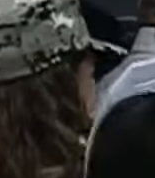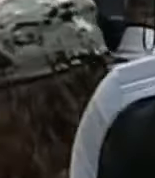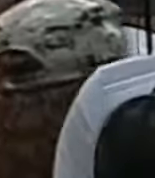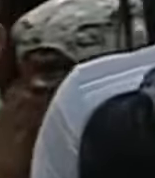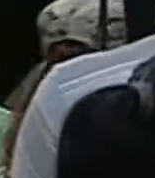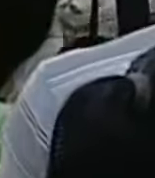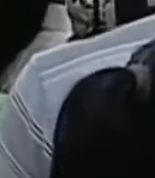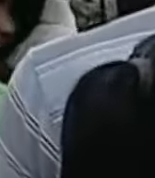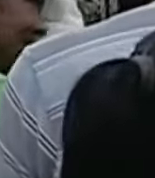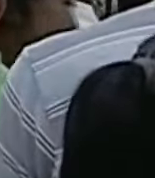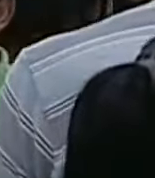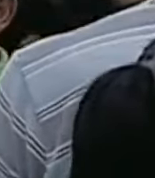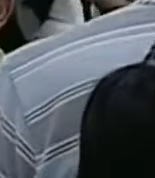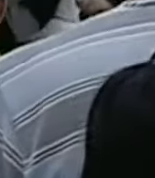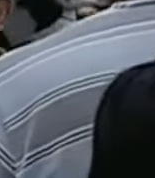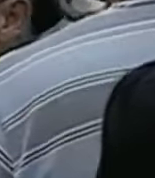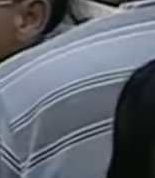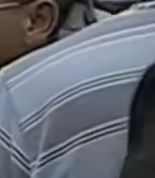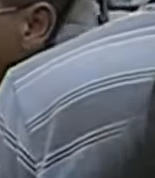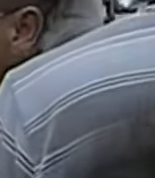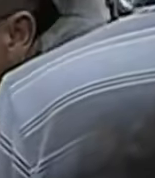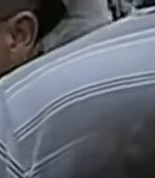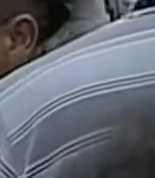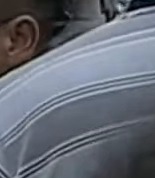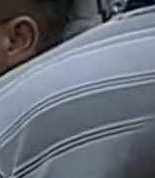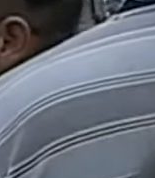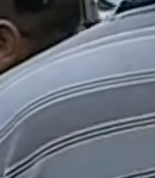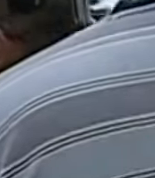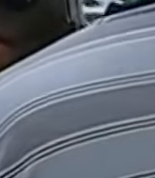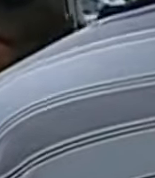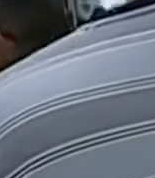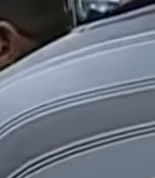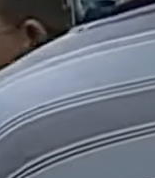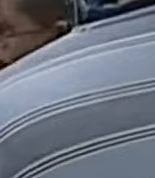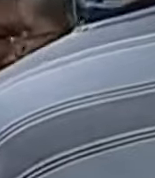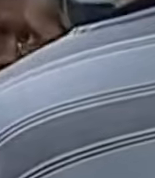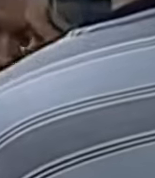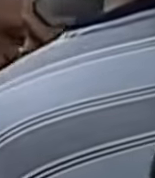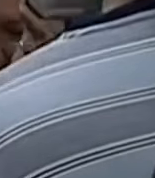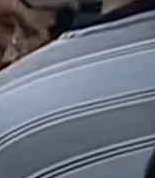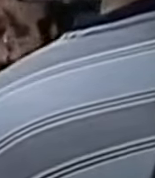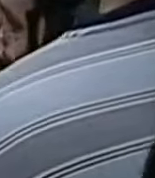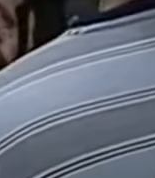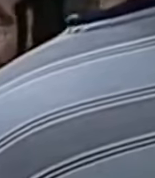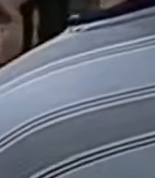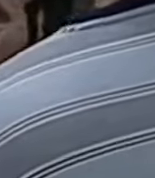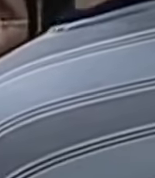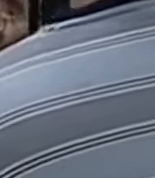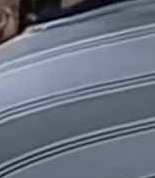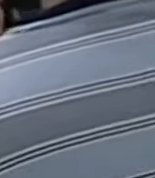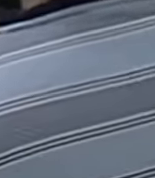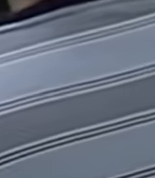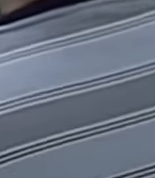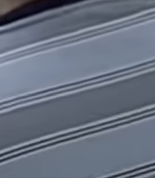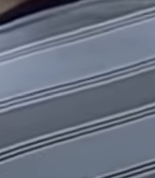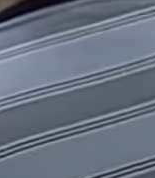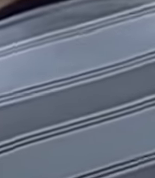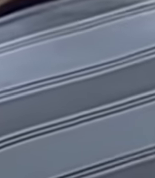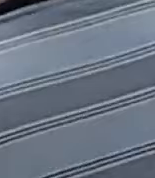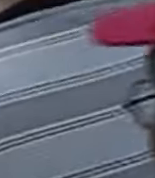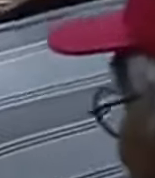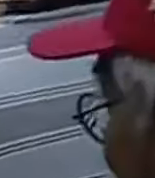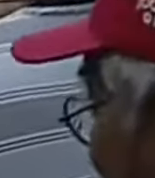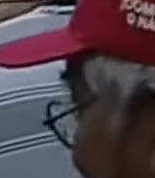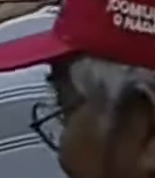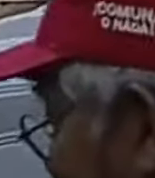constitucional Nicolás Maduro con las autoridades que están acá presentes, que han formado parte de esas 5 generaciones también a las que él